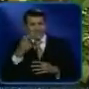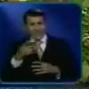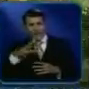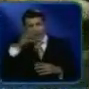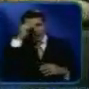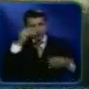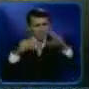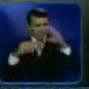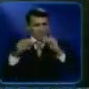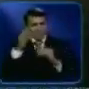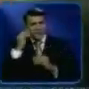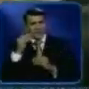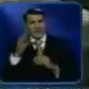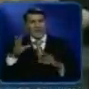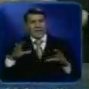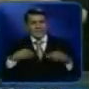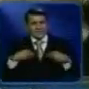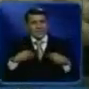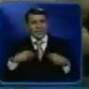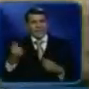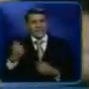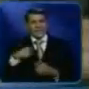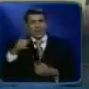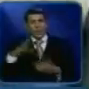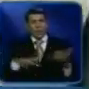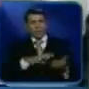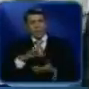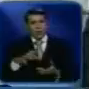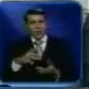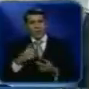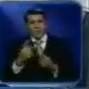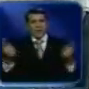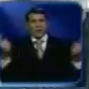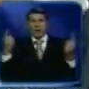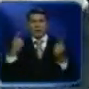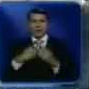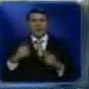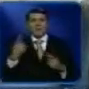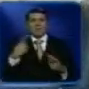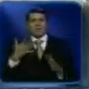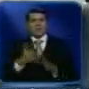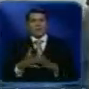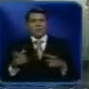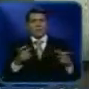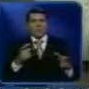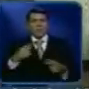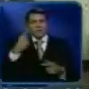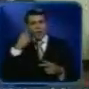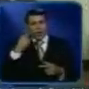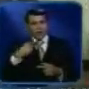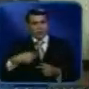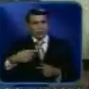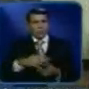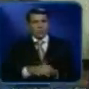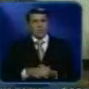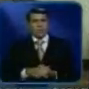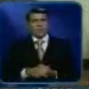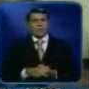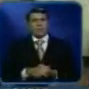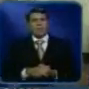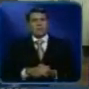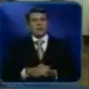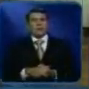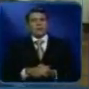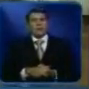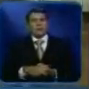a aceptar el problema que tiene en su entorno y a manejar lo que son los problemas de la cotidianidad, garantiza para el